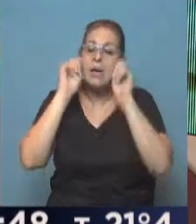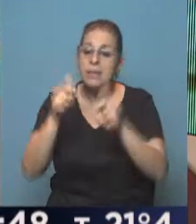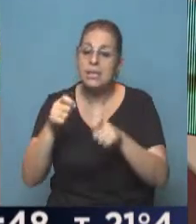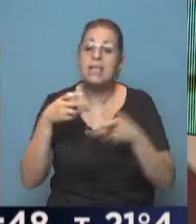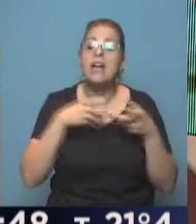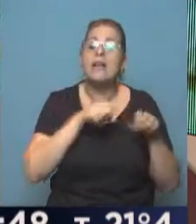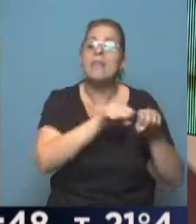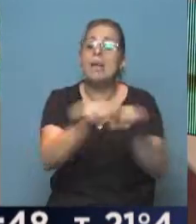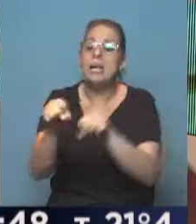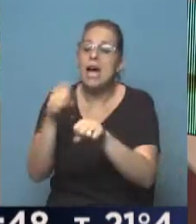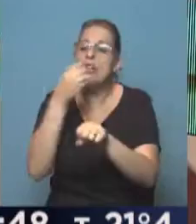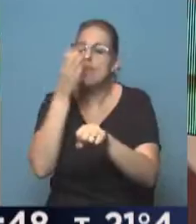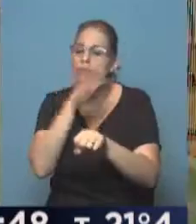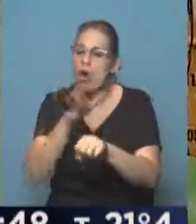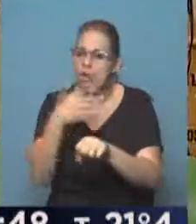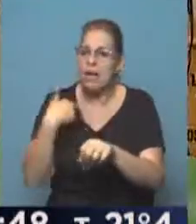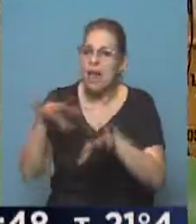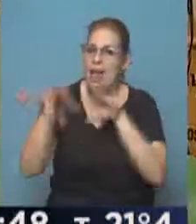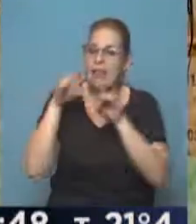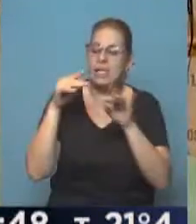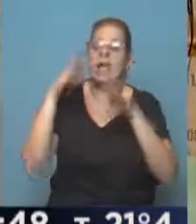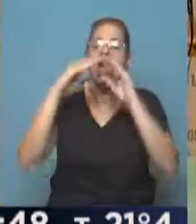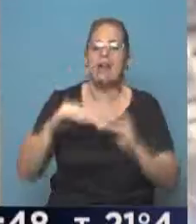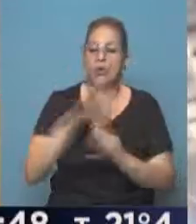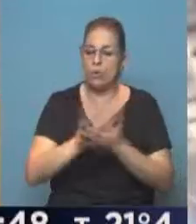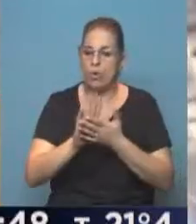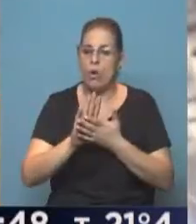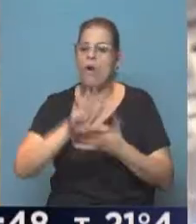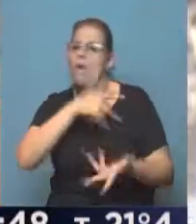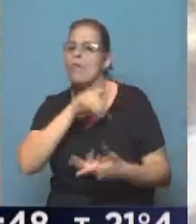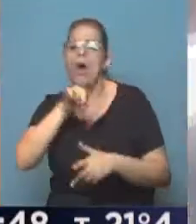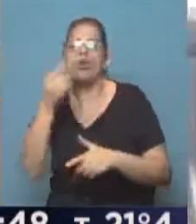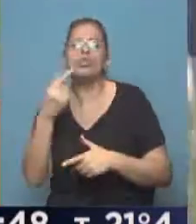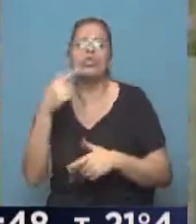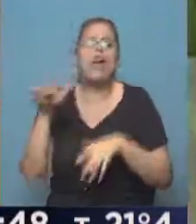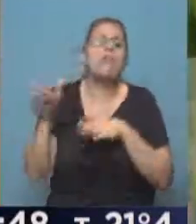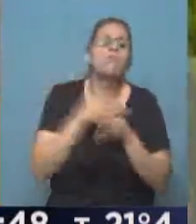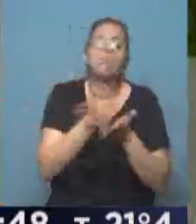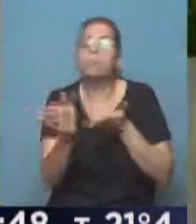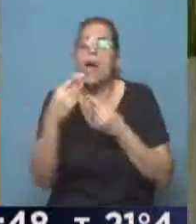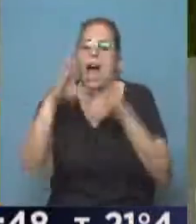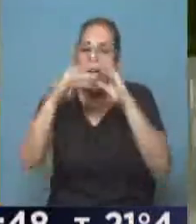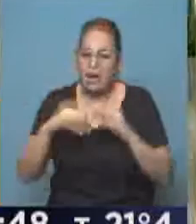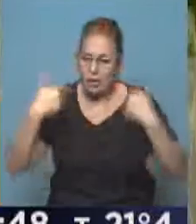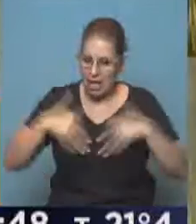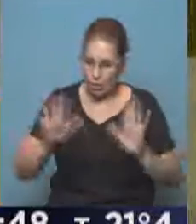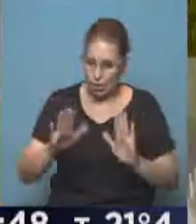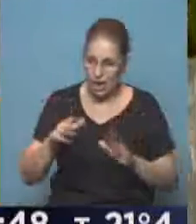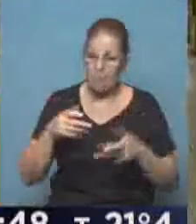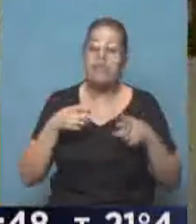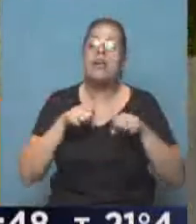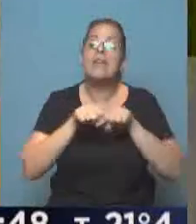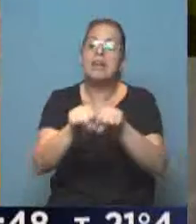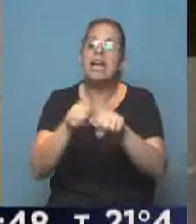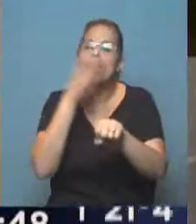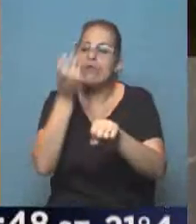nuevo árbol. Una buena alternativa para esta fiesta son los árboles naturales que el mercado de flores